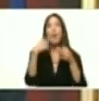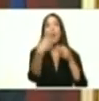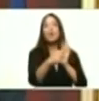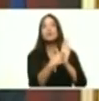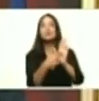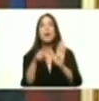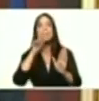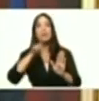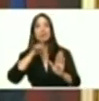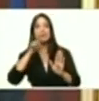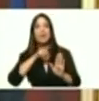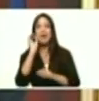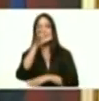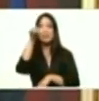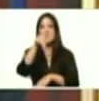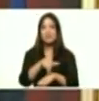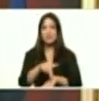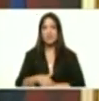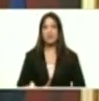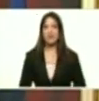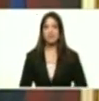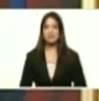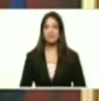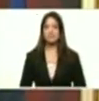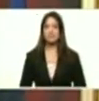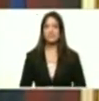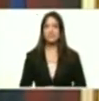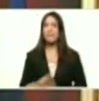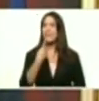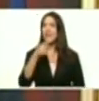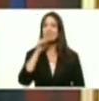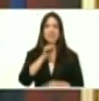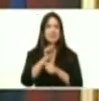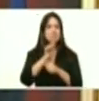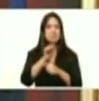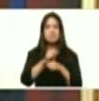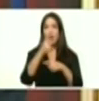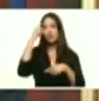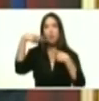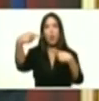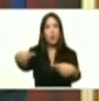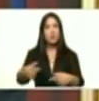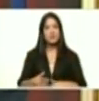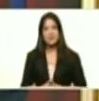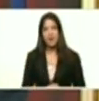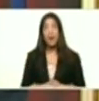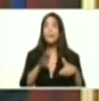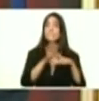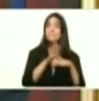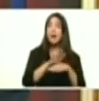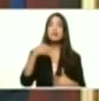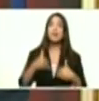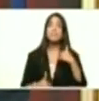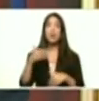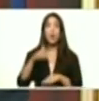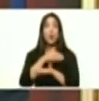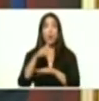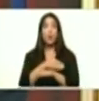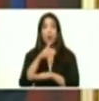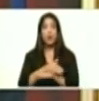que esa asamblea de caburguesas escupe por esa boca como diablos todos los días, martes, miércoles, jueves,